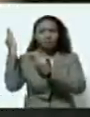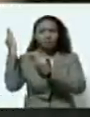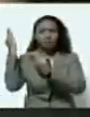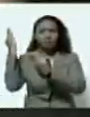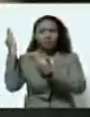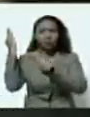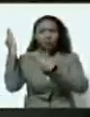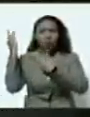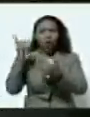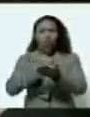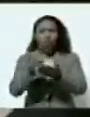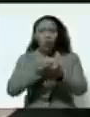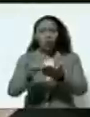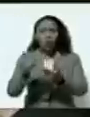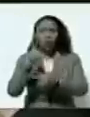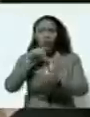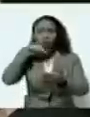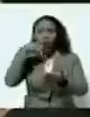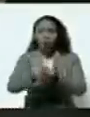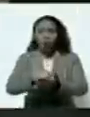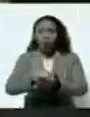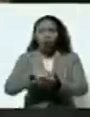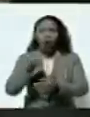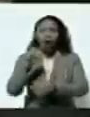El documento donde nombra a Garófalo